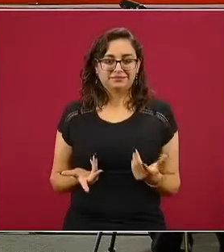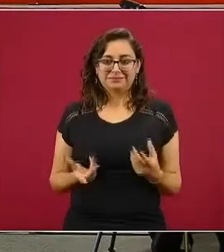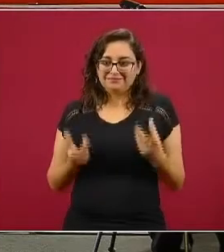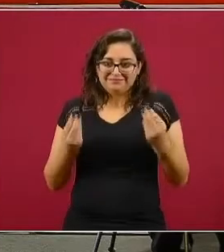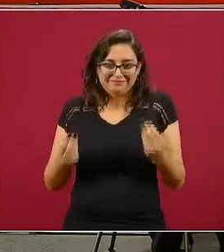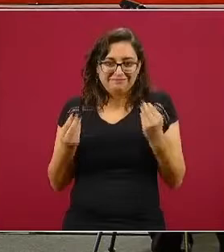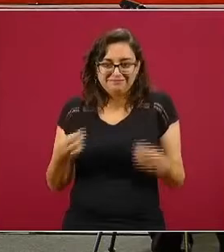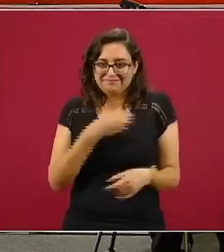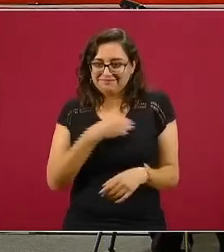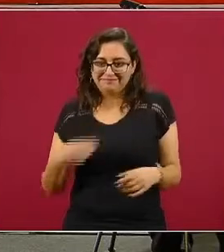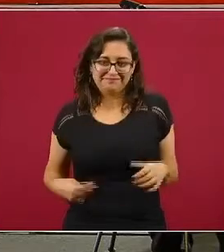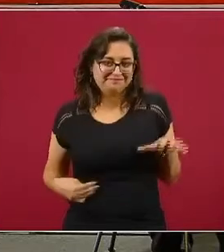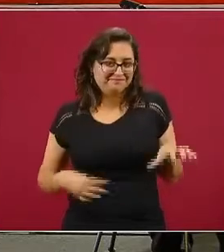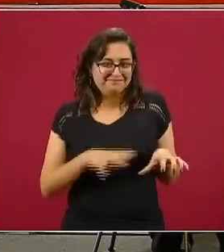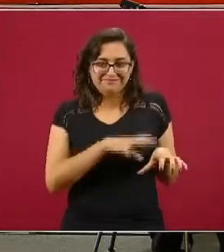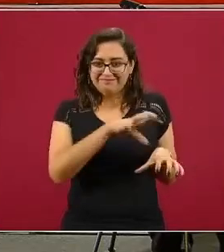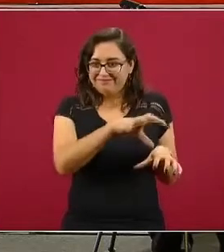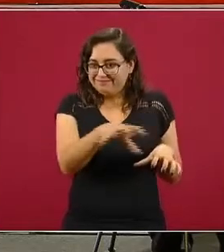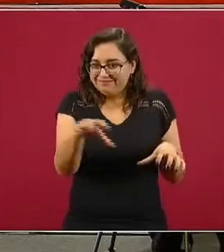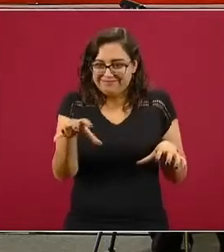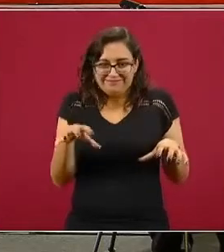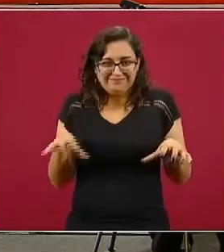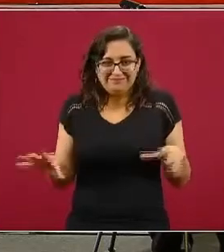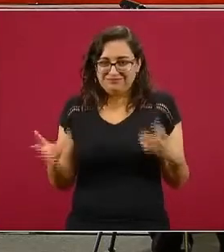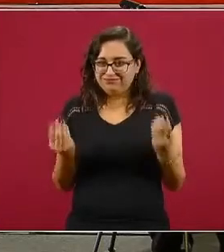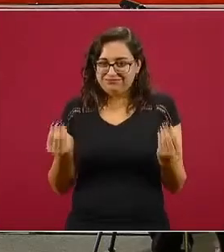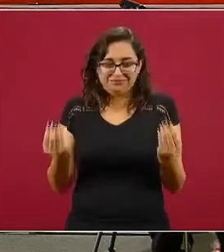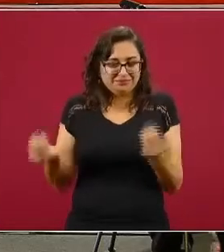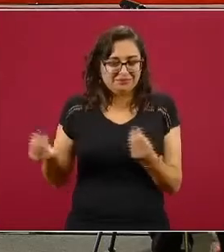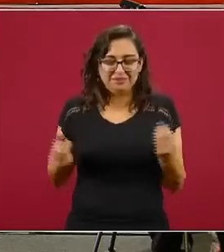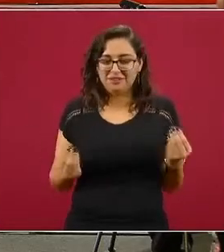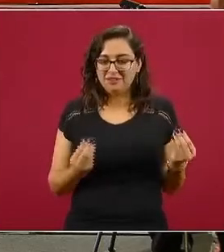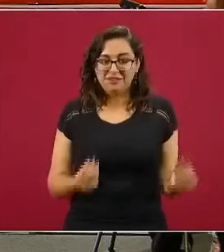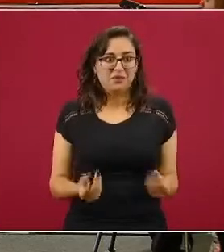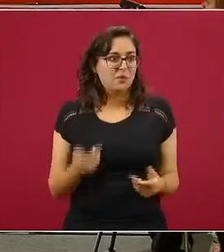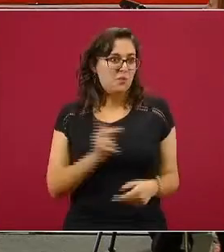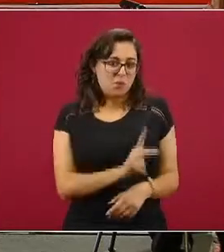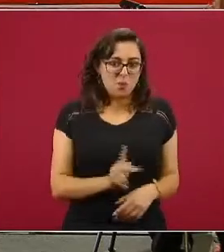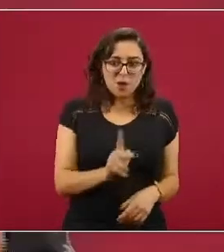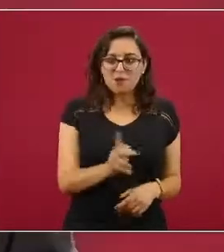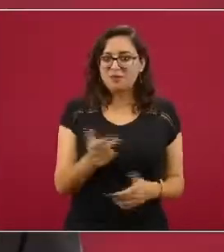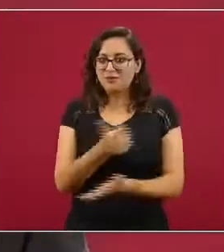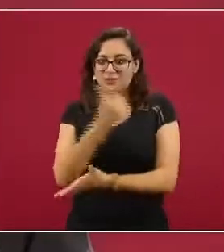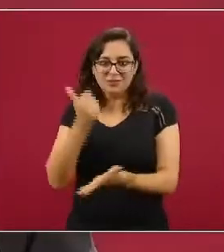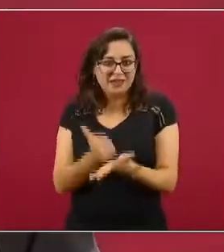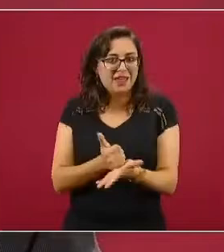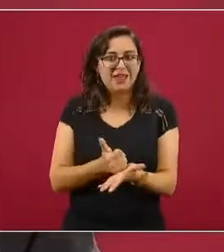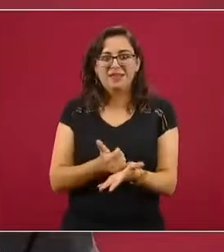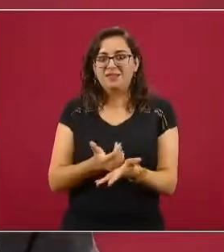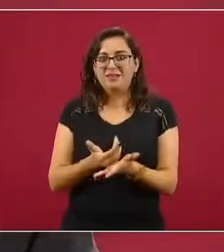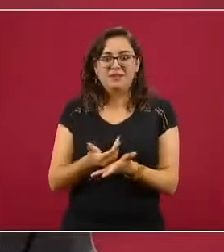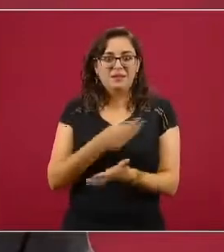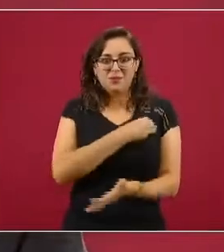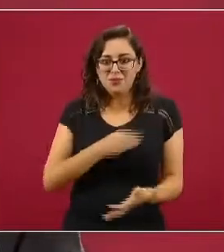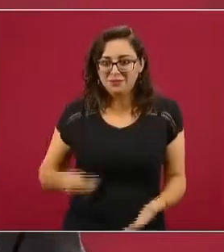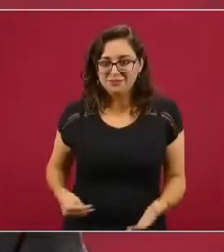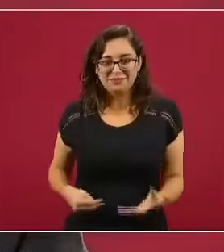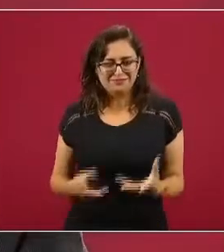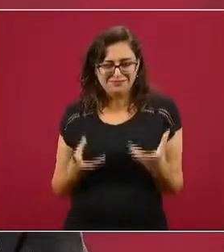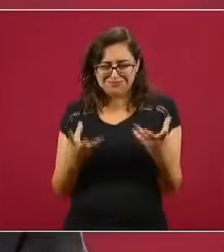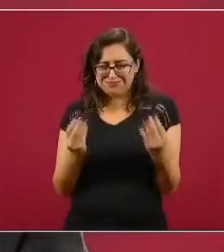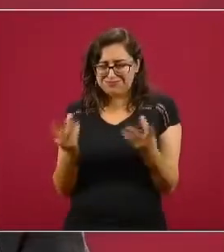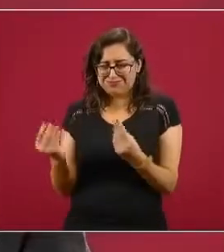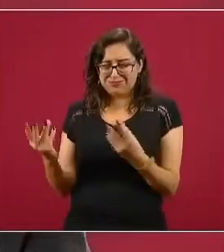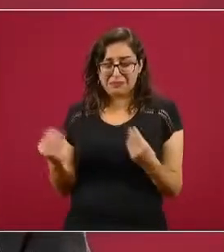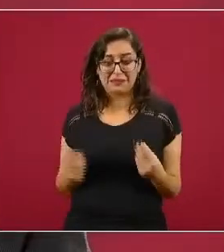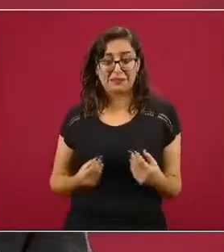de múltiples comunidades, múltiples poblados, múltiples ciudades, múltiples municipios,